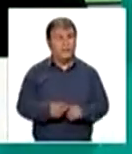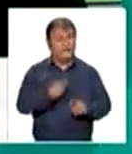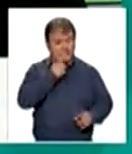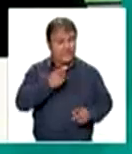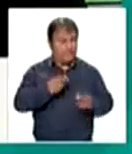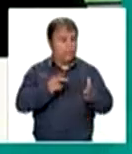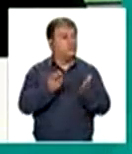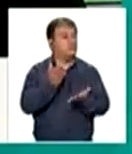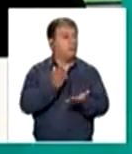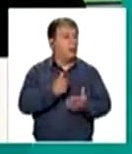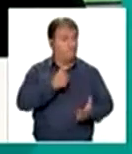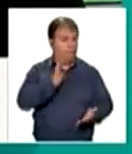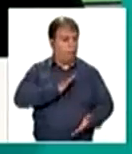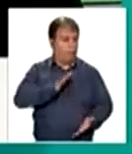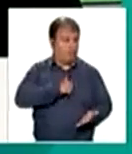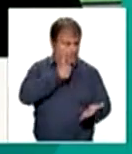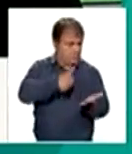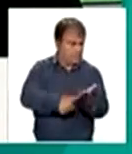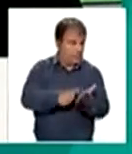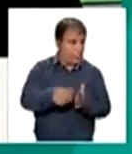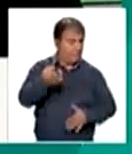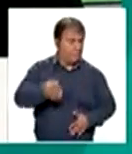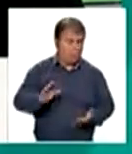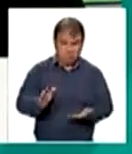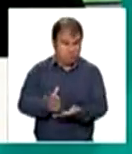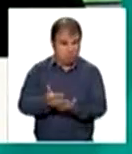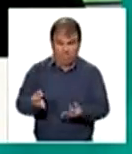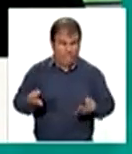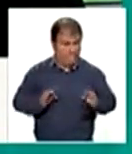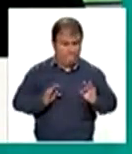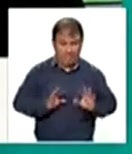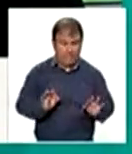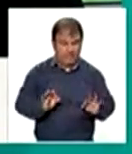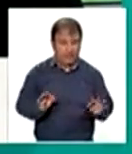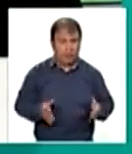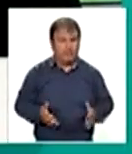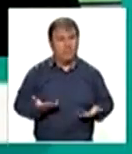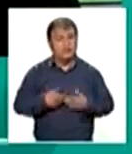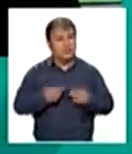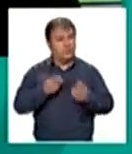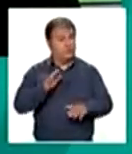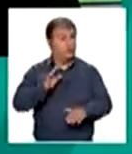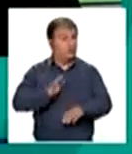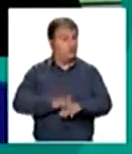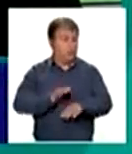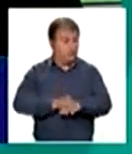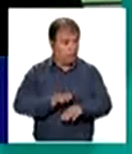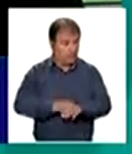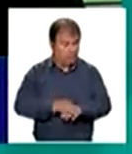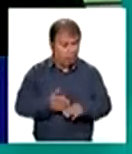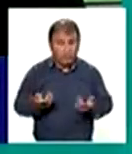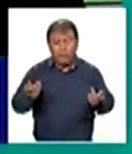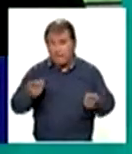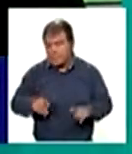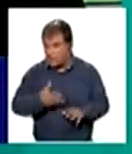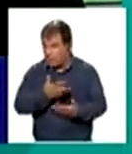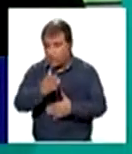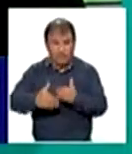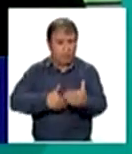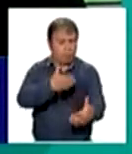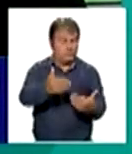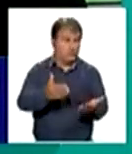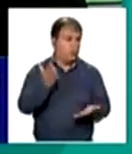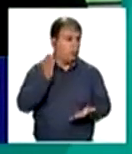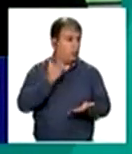la notificación formal, real. Eso todavía no se ha dado, ha sido notificada. Eso ocurre en cualquier proceso de